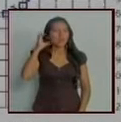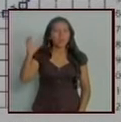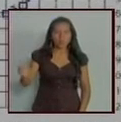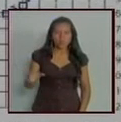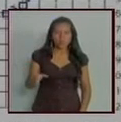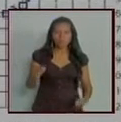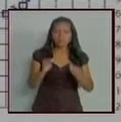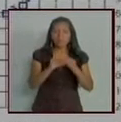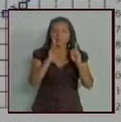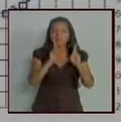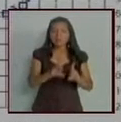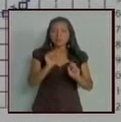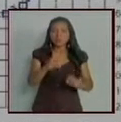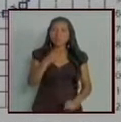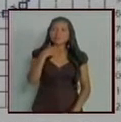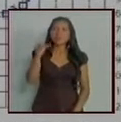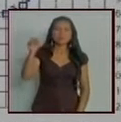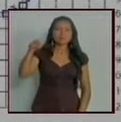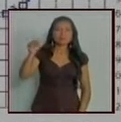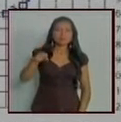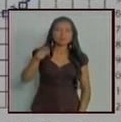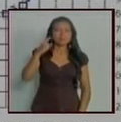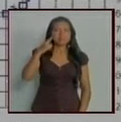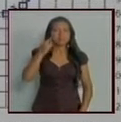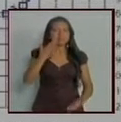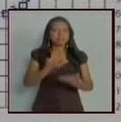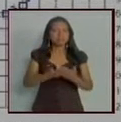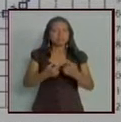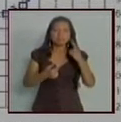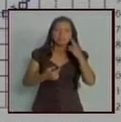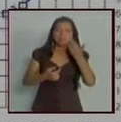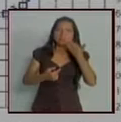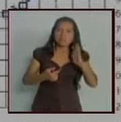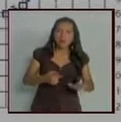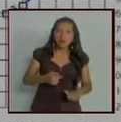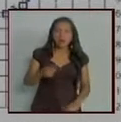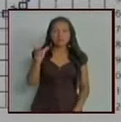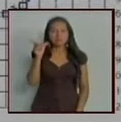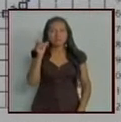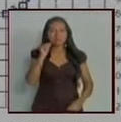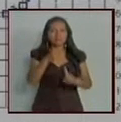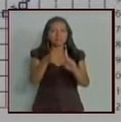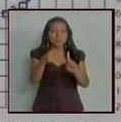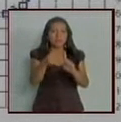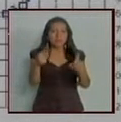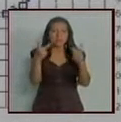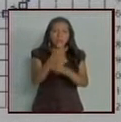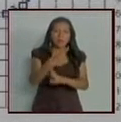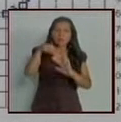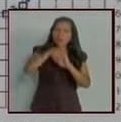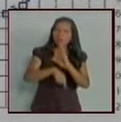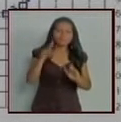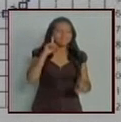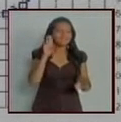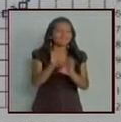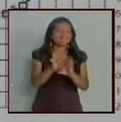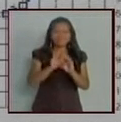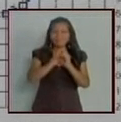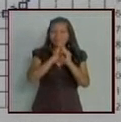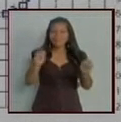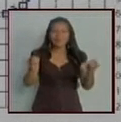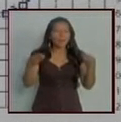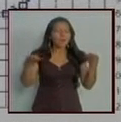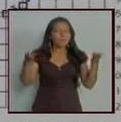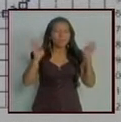es cuando el paciente nos colabora para saber si está escuchando bien, si tiene una hipoacusia leve, moderada, severa o profunda. La profunda